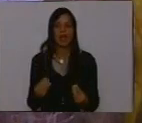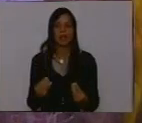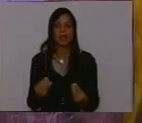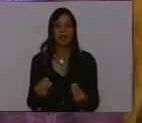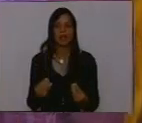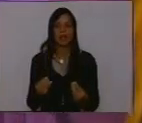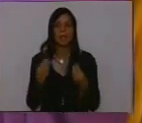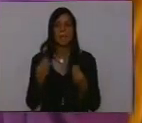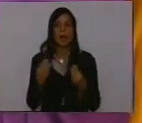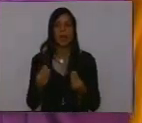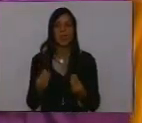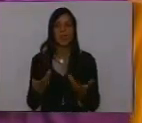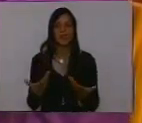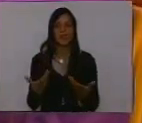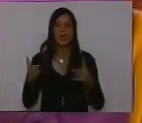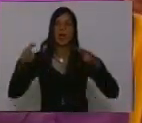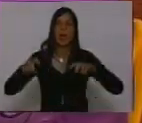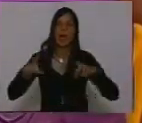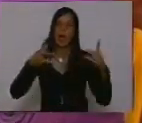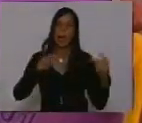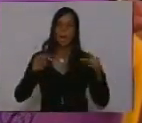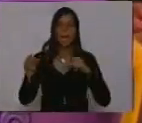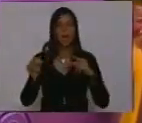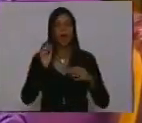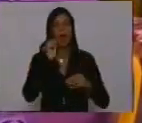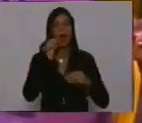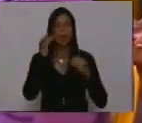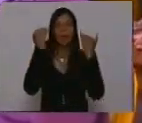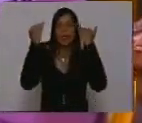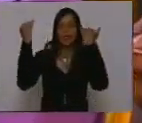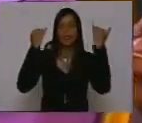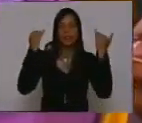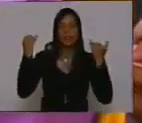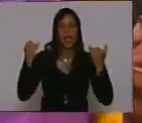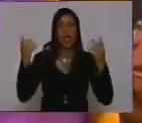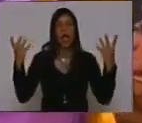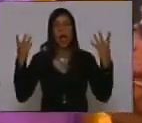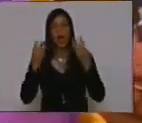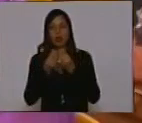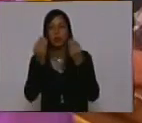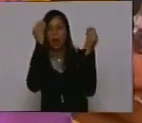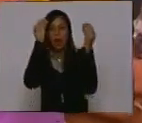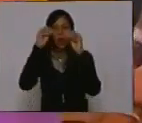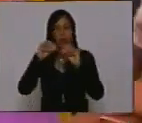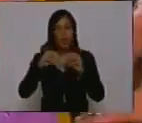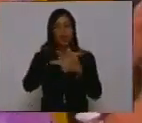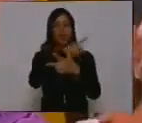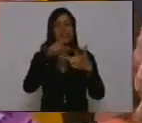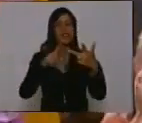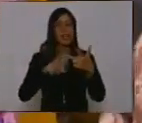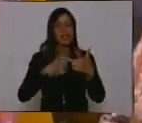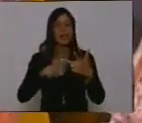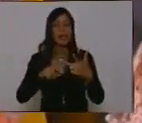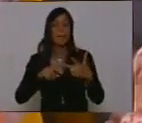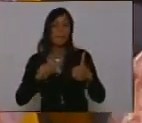que construyáramos juntos tres elementos. Primero, ¿qué